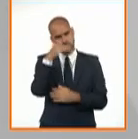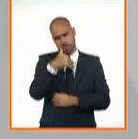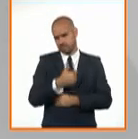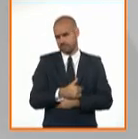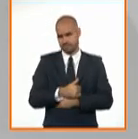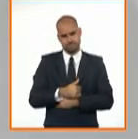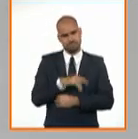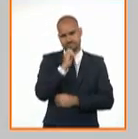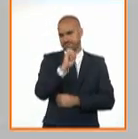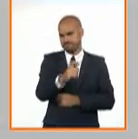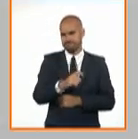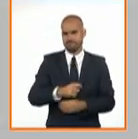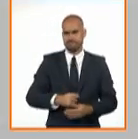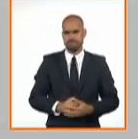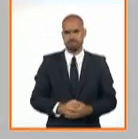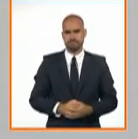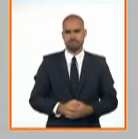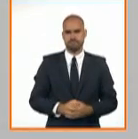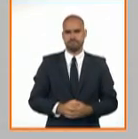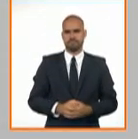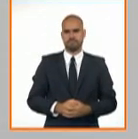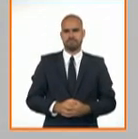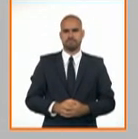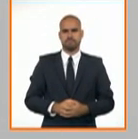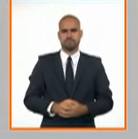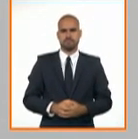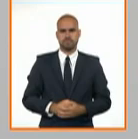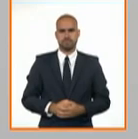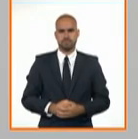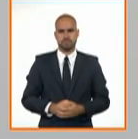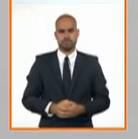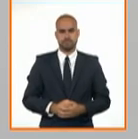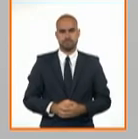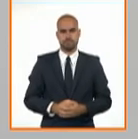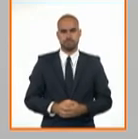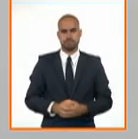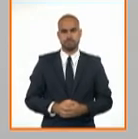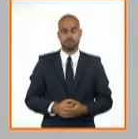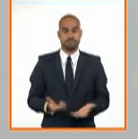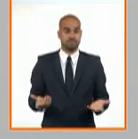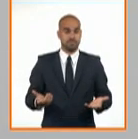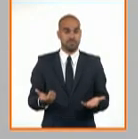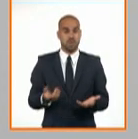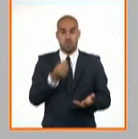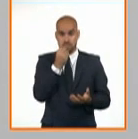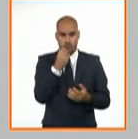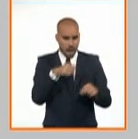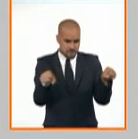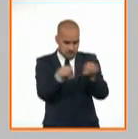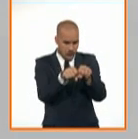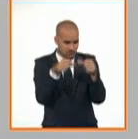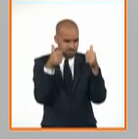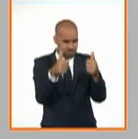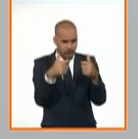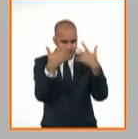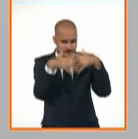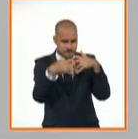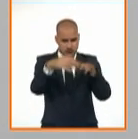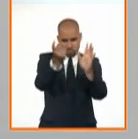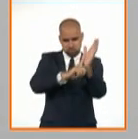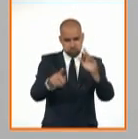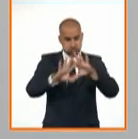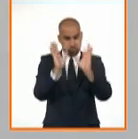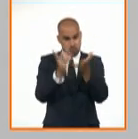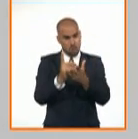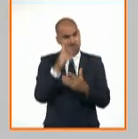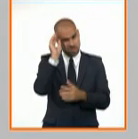de obtener el sistema eléctrico nacional es costoso es costos ya explicado en otras intervenciones que bueno